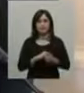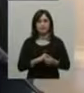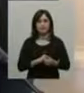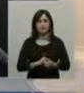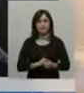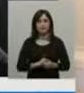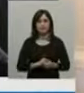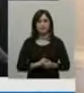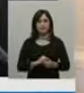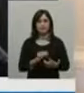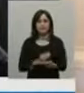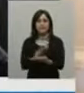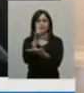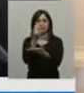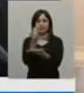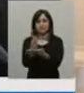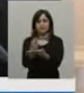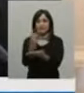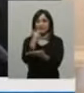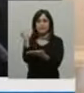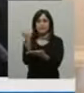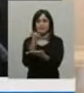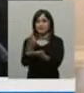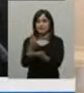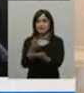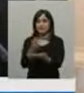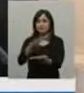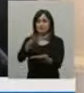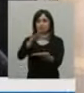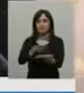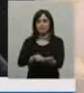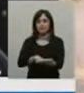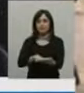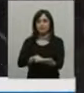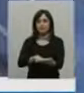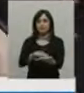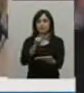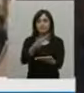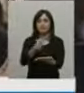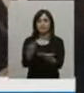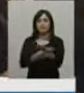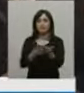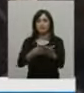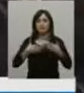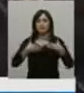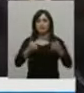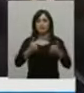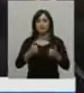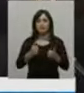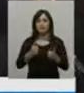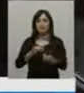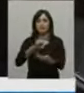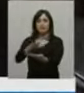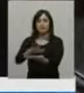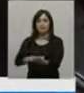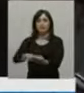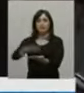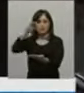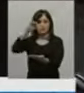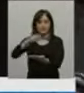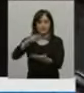Si así no lo hiciereis, Dios y la patria os lo demanden. Desde ya estoy convocando a todos